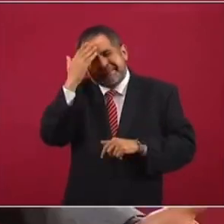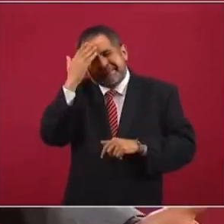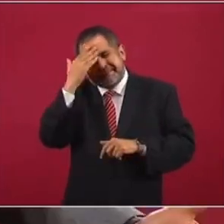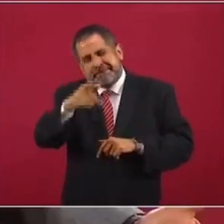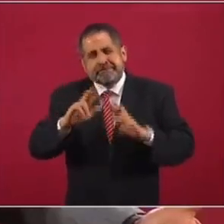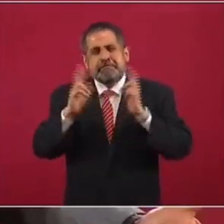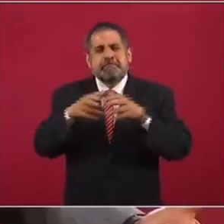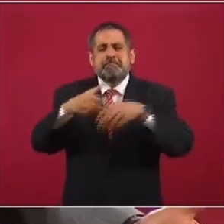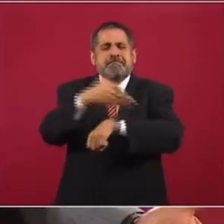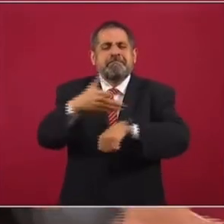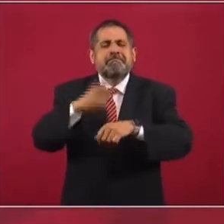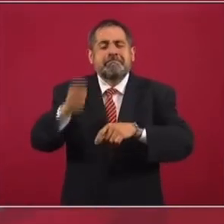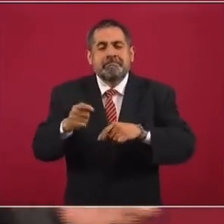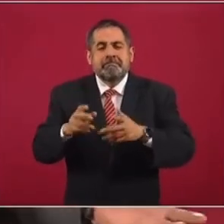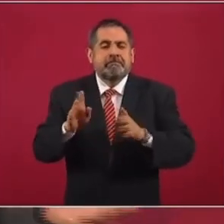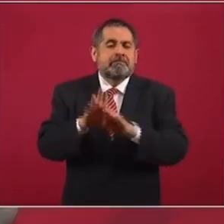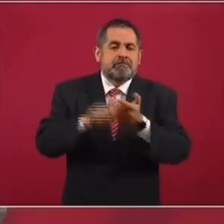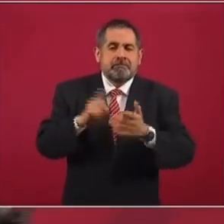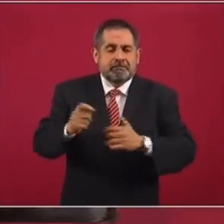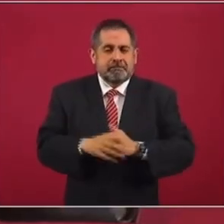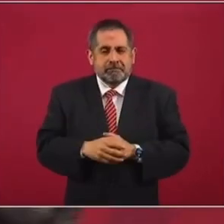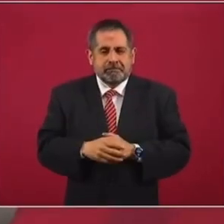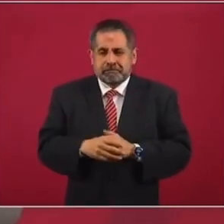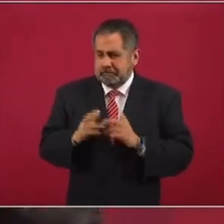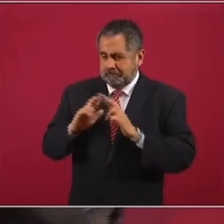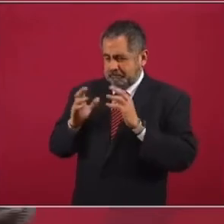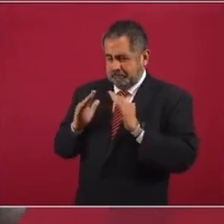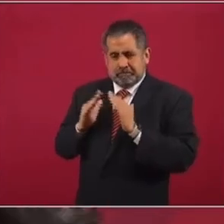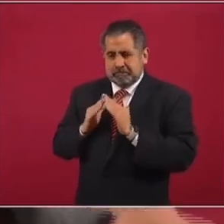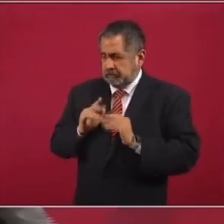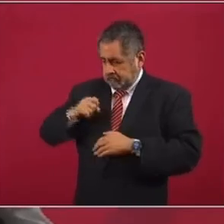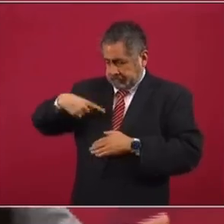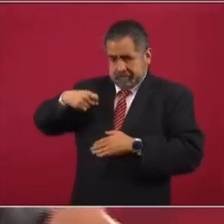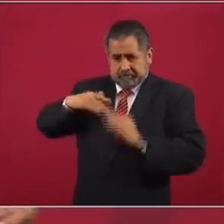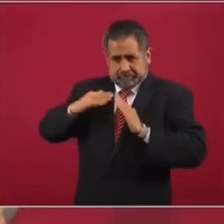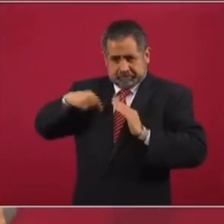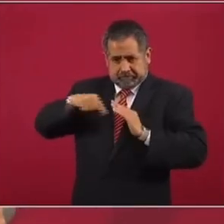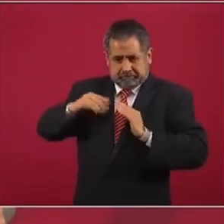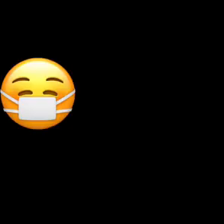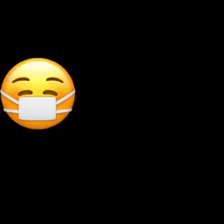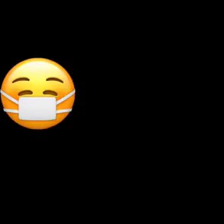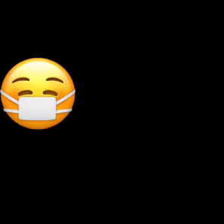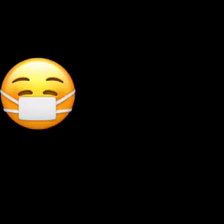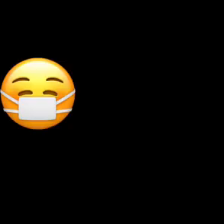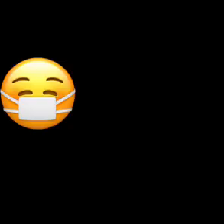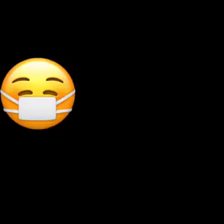hacerlas en casa, solo con los que vivimos.